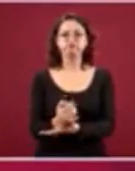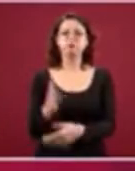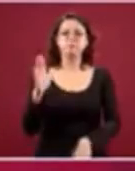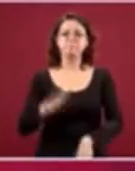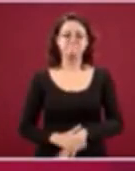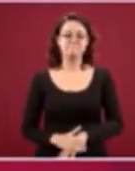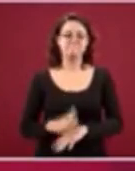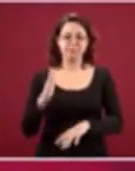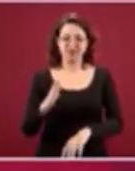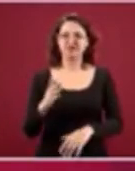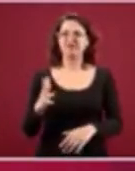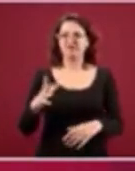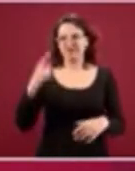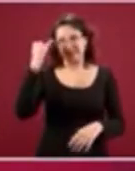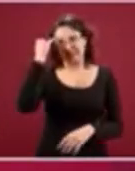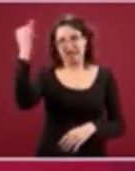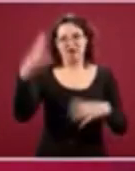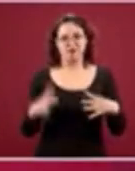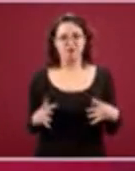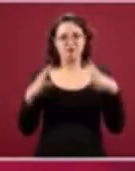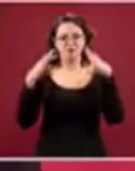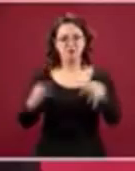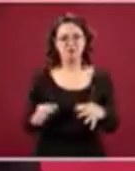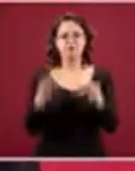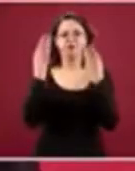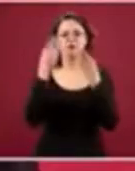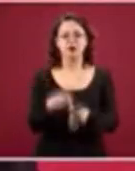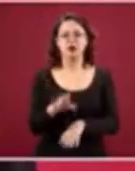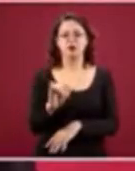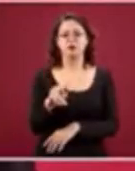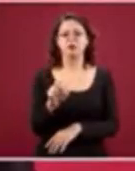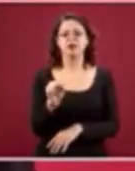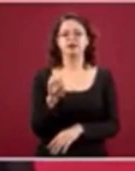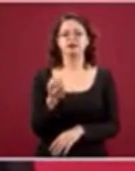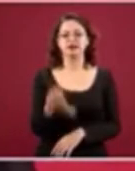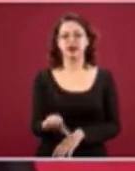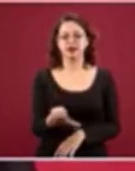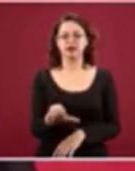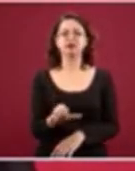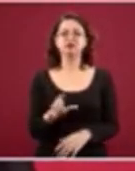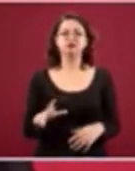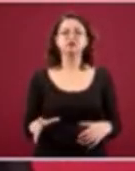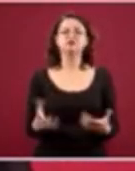fortalecer el Banco de Bienestar con